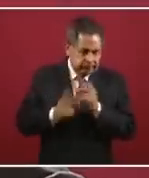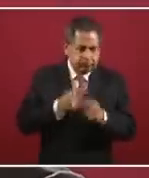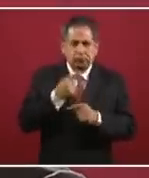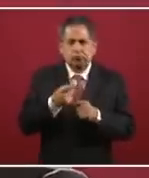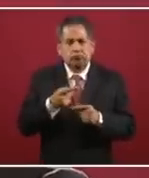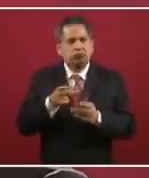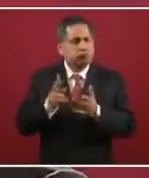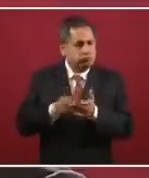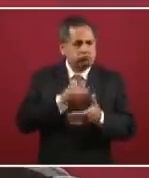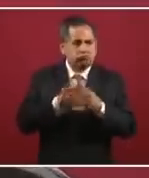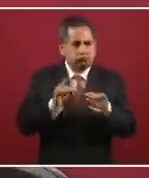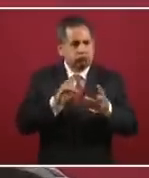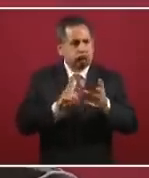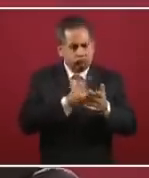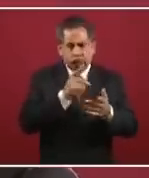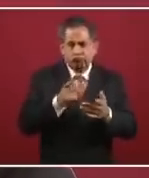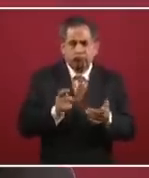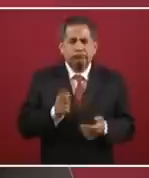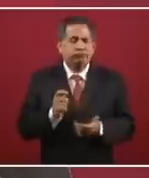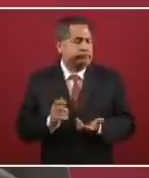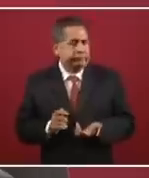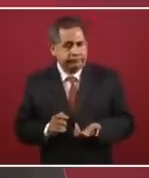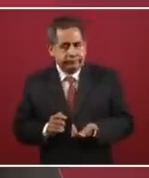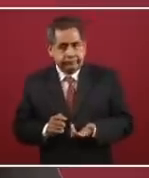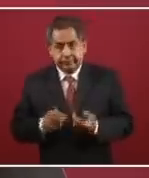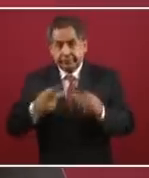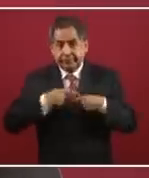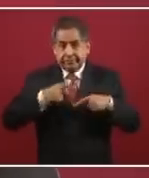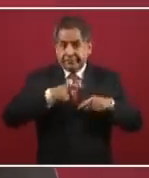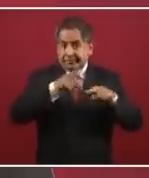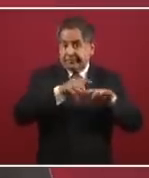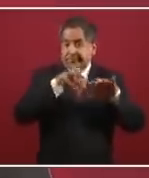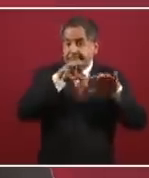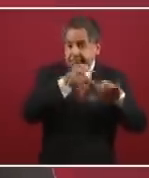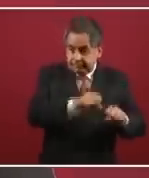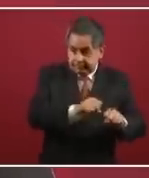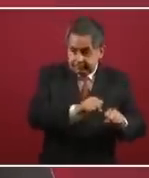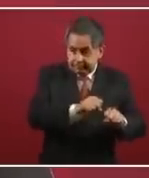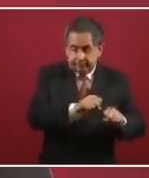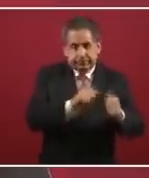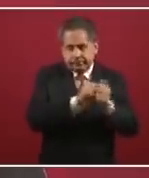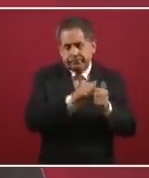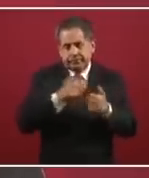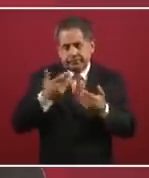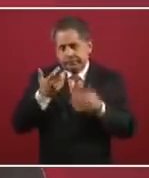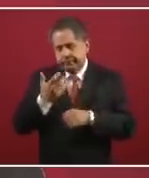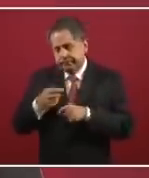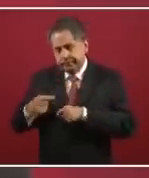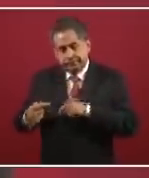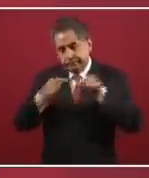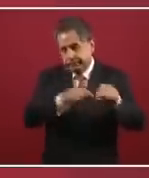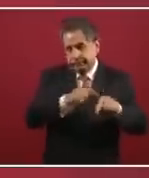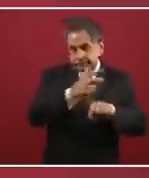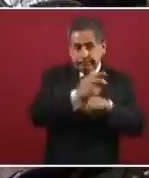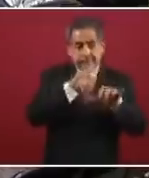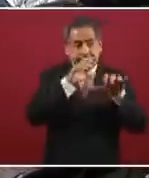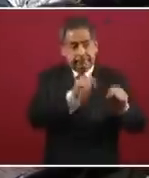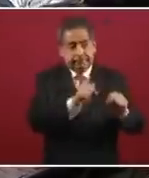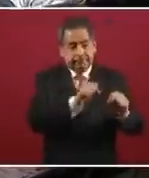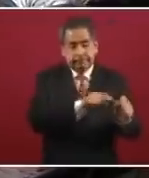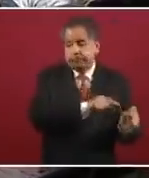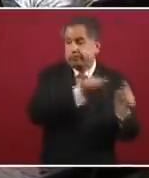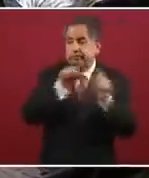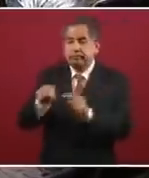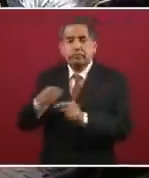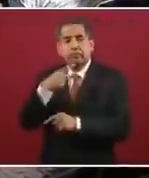vuelva a realizar, que es que las personas que sean repatriadas, nuestros connacionales de Estados Unidos, sean a sus lugares